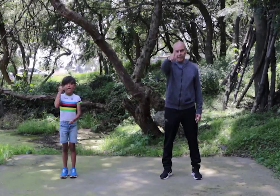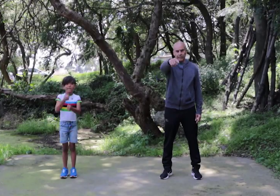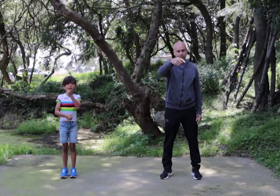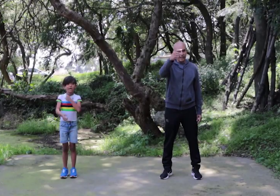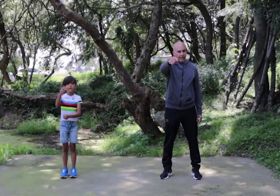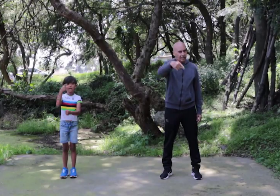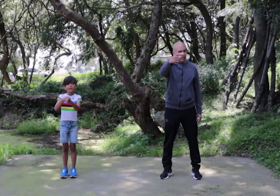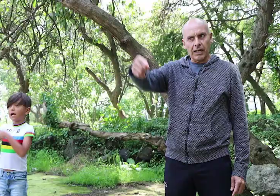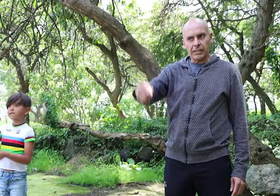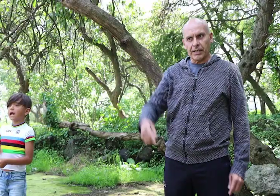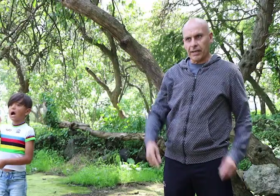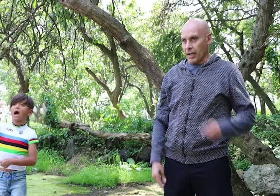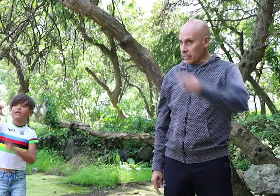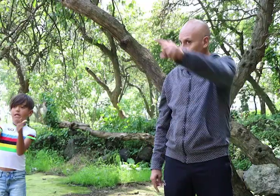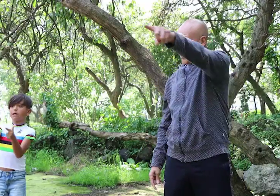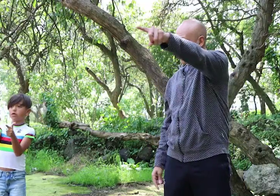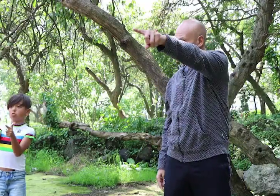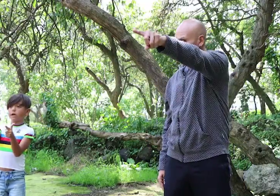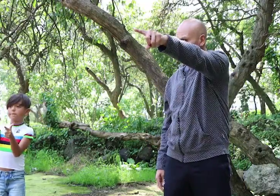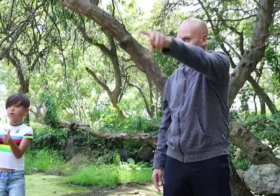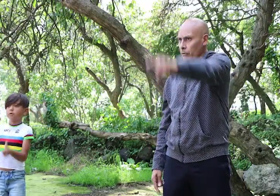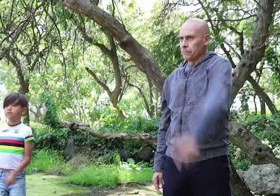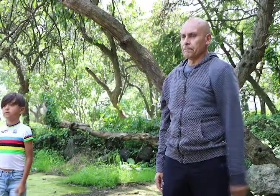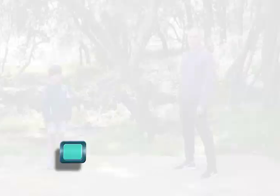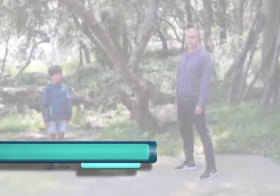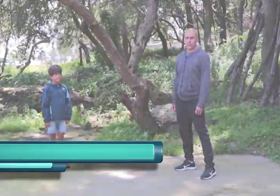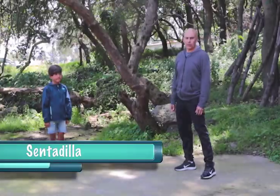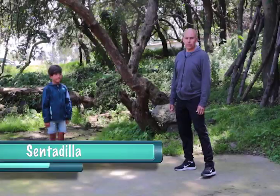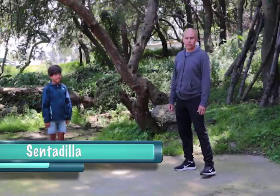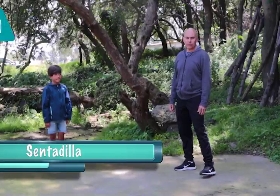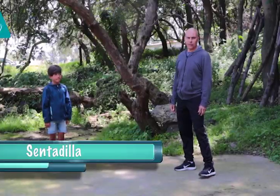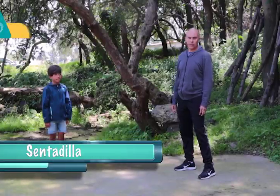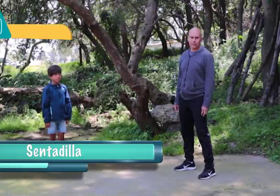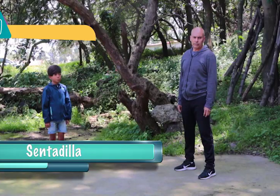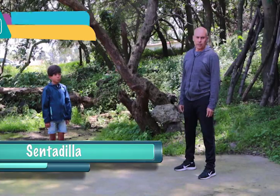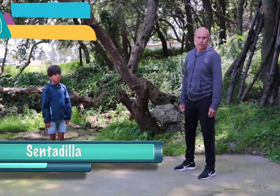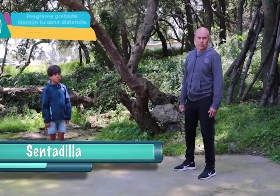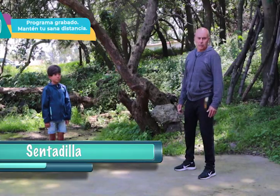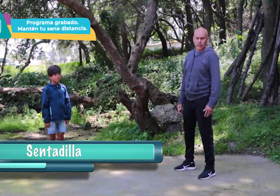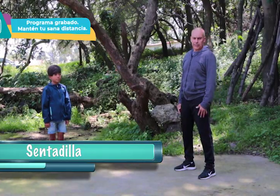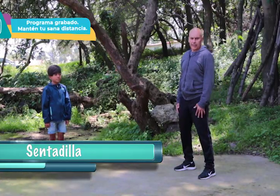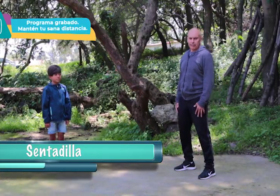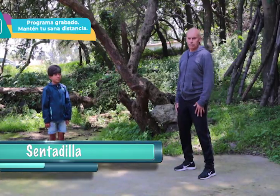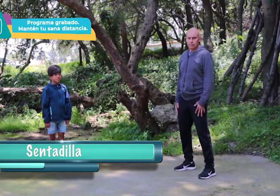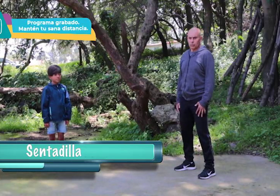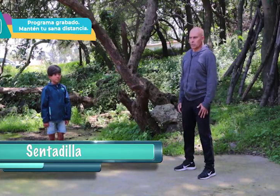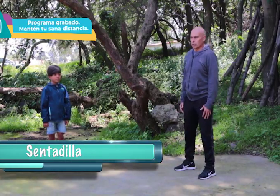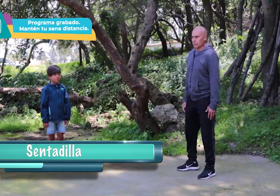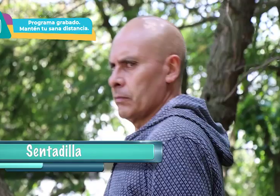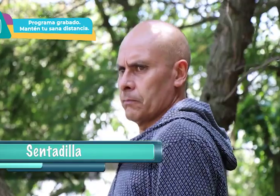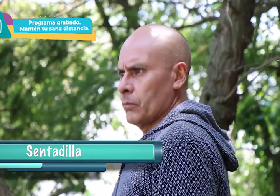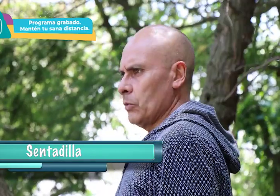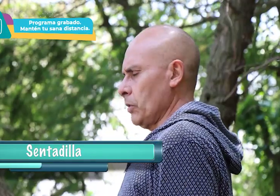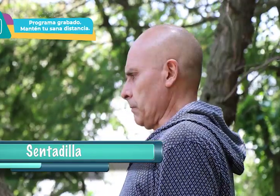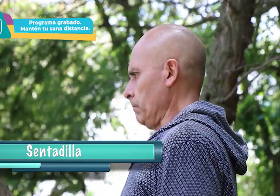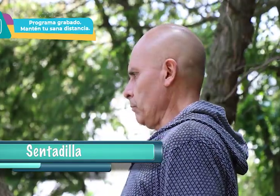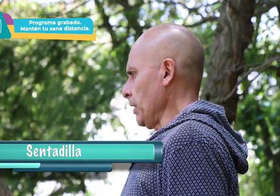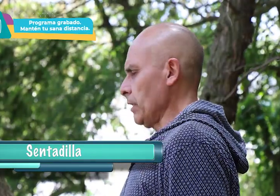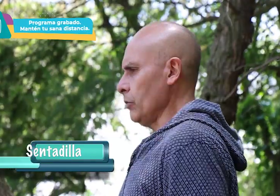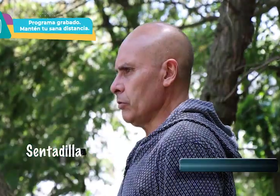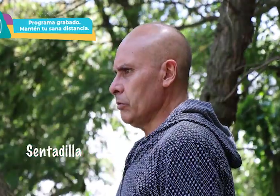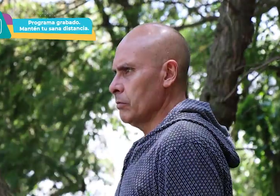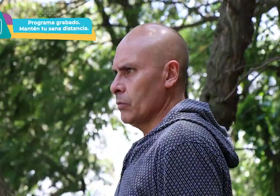Recuerda, entre clase y clase, activa tu cuerpo. Ok, vamos a trabajar pierna. Vamos